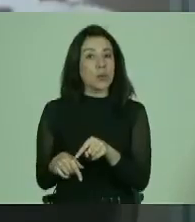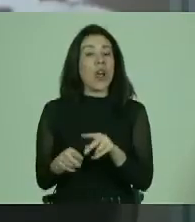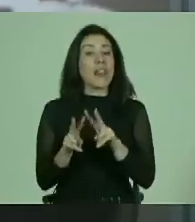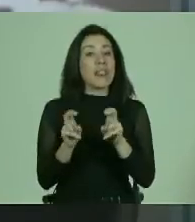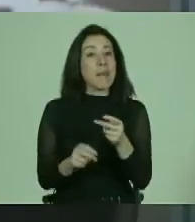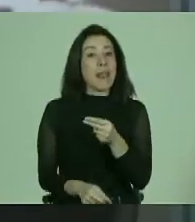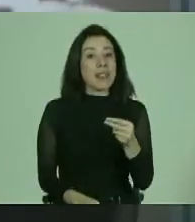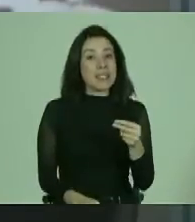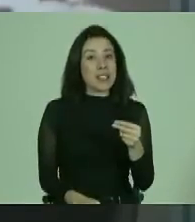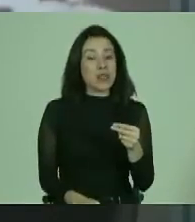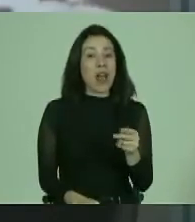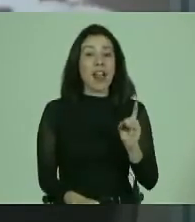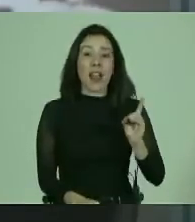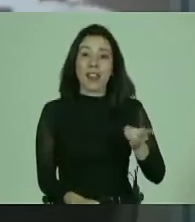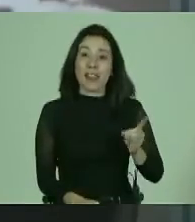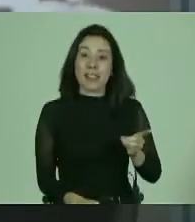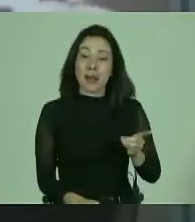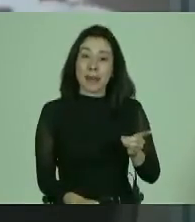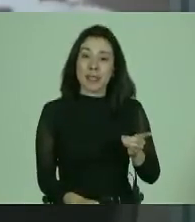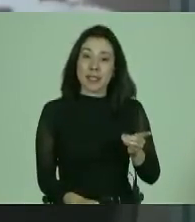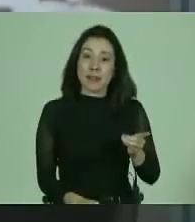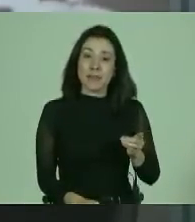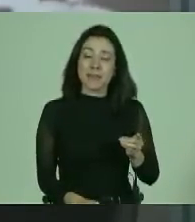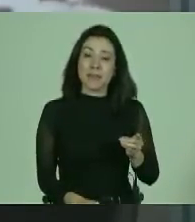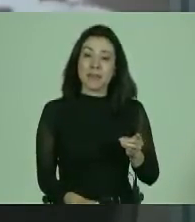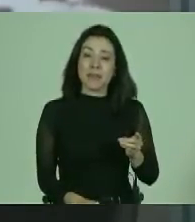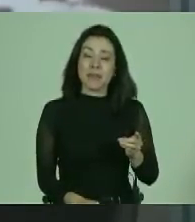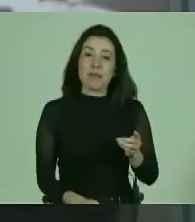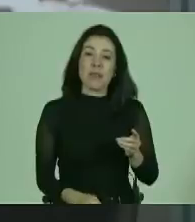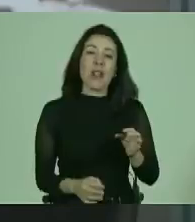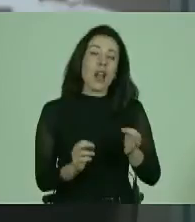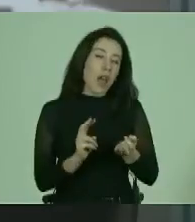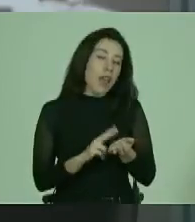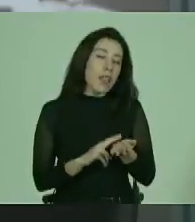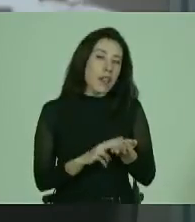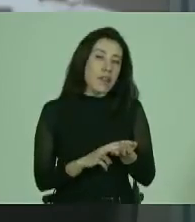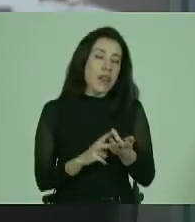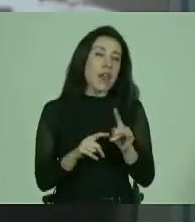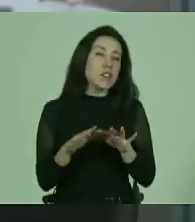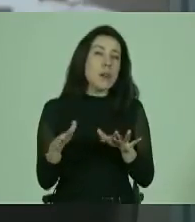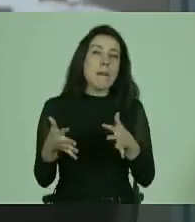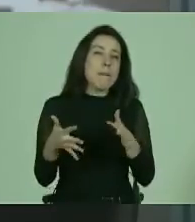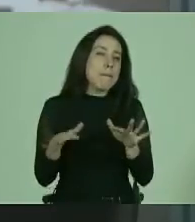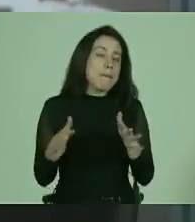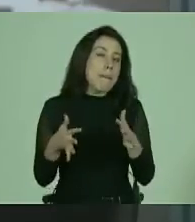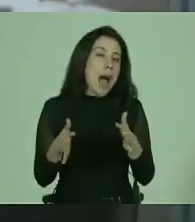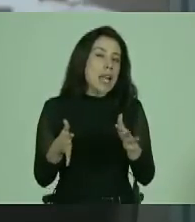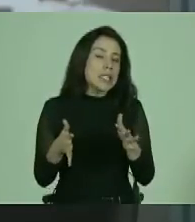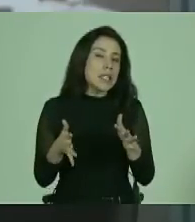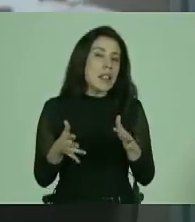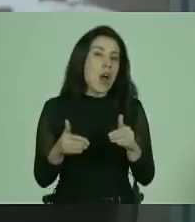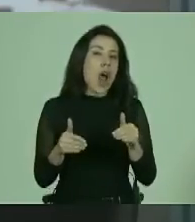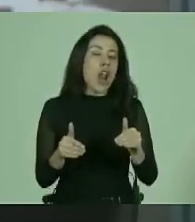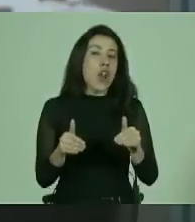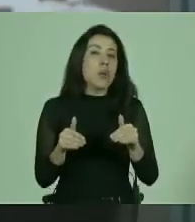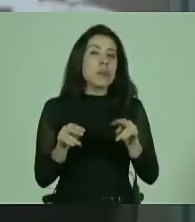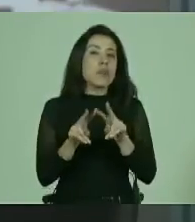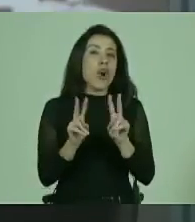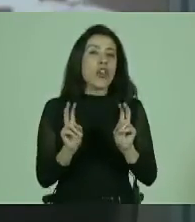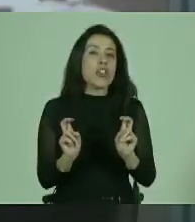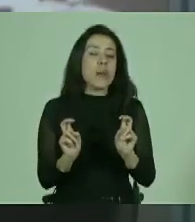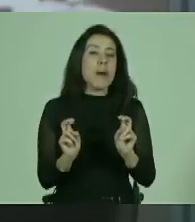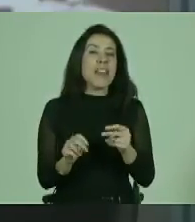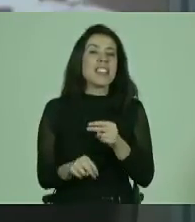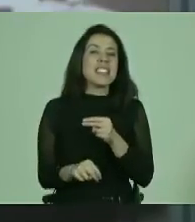de la sexualidad en los discapacitados sucede sinceramente algo parecido a lo que sucede con los temas de la